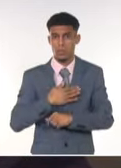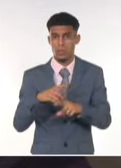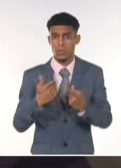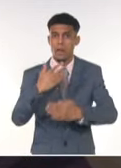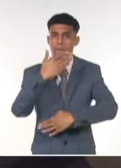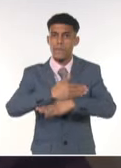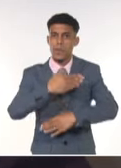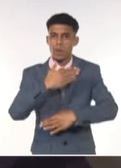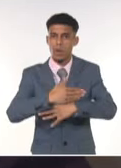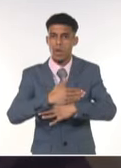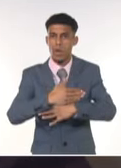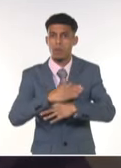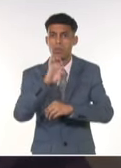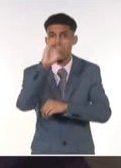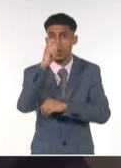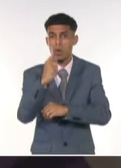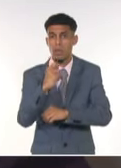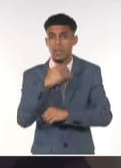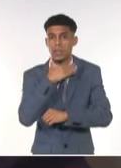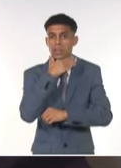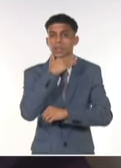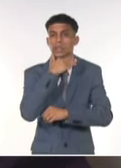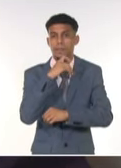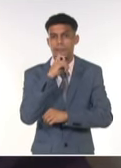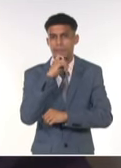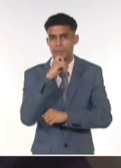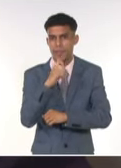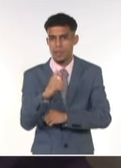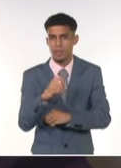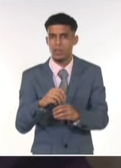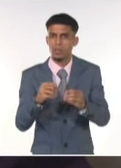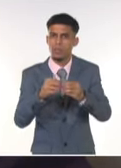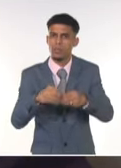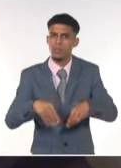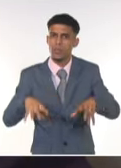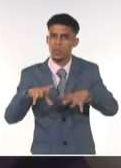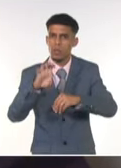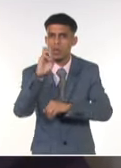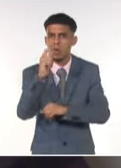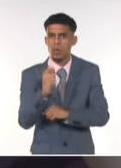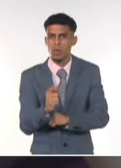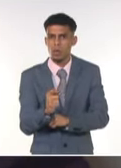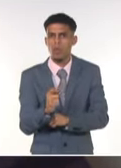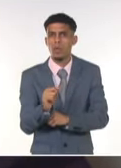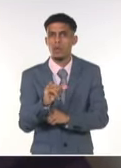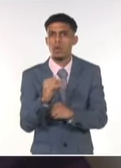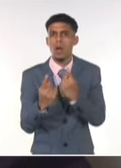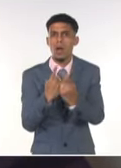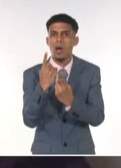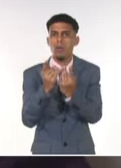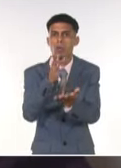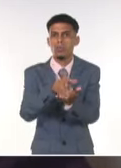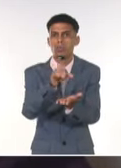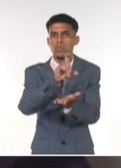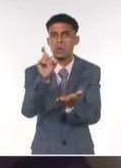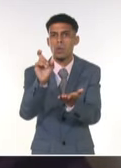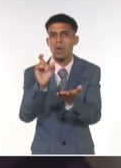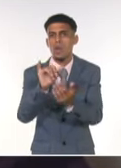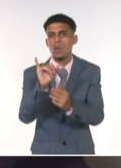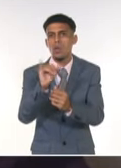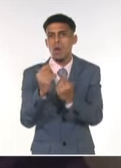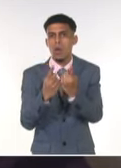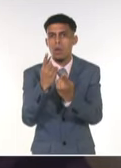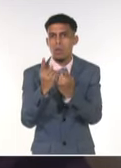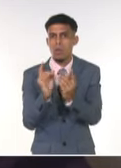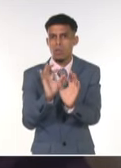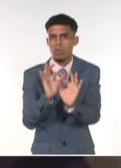la necesaria recuperación que sabemos que tener ante el deterioro que han tenido algunas de nuestras infraestructuras educacionales,